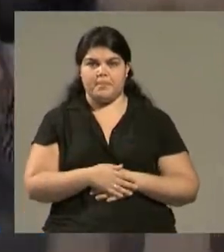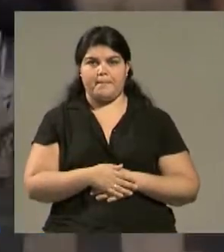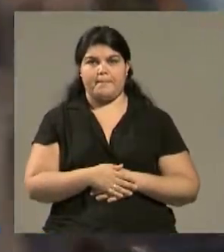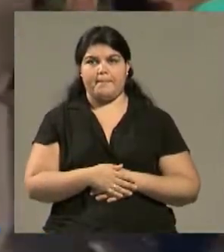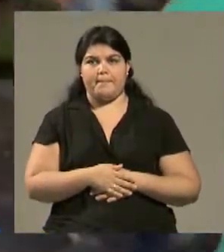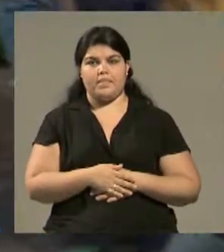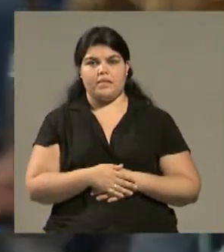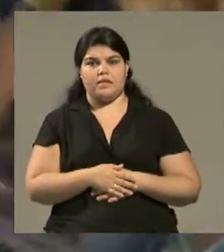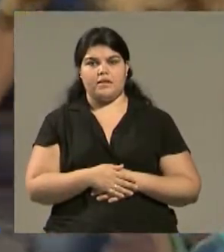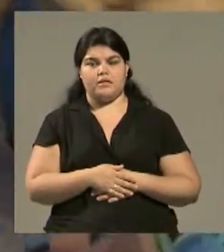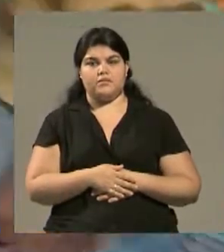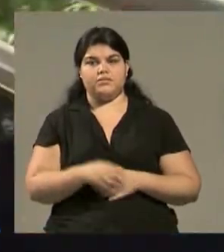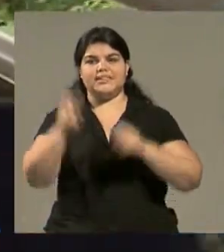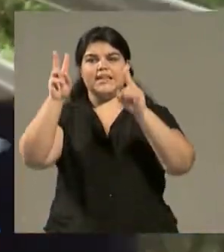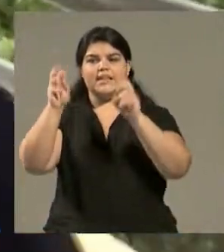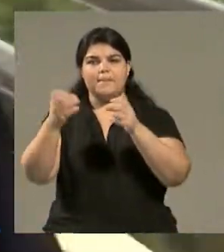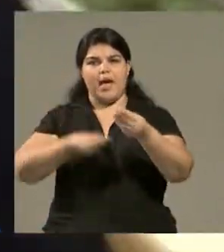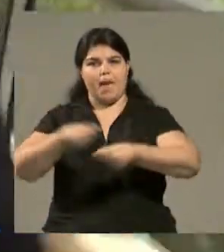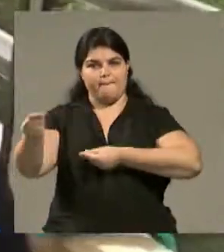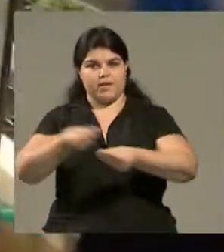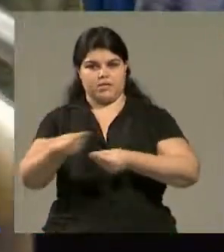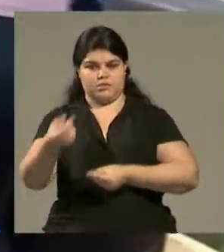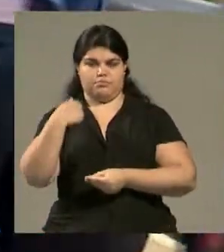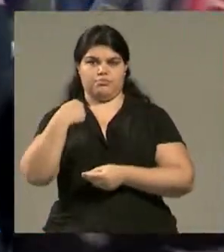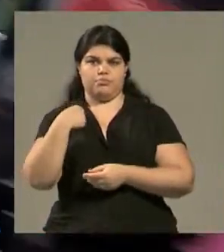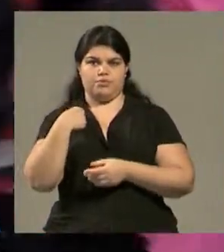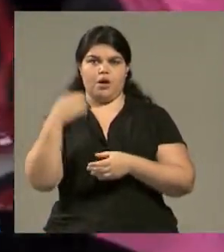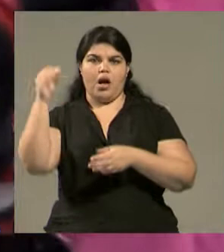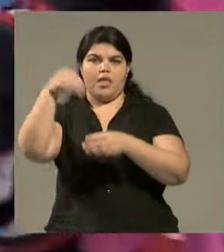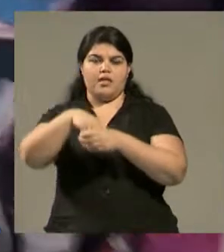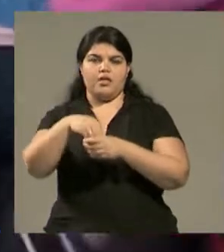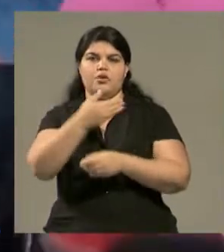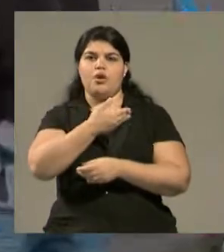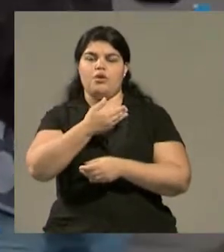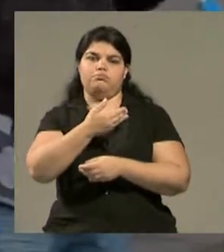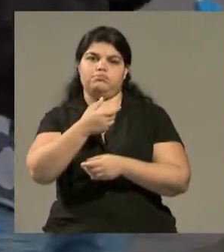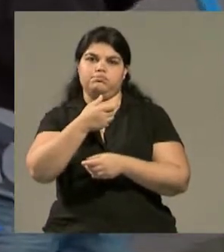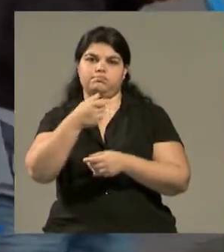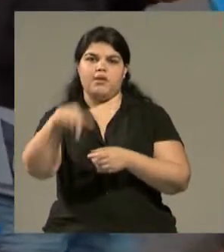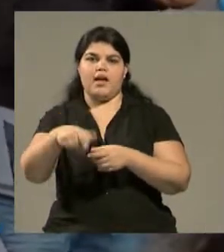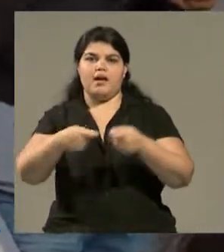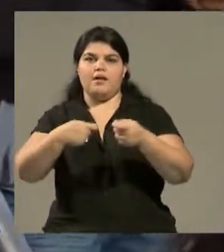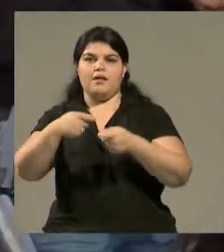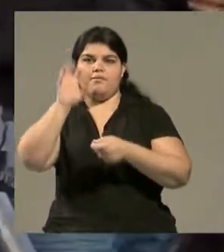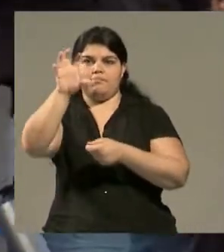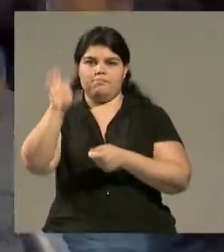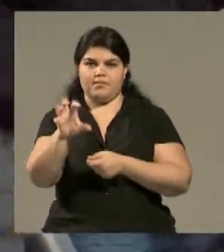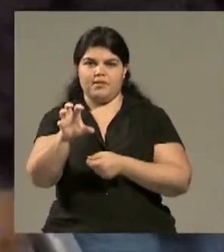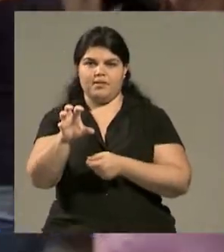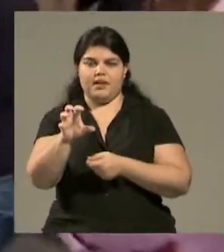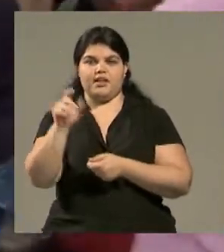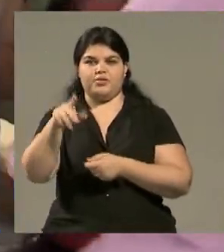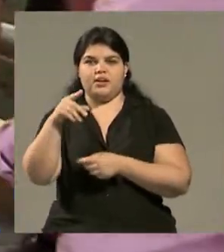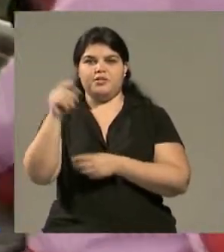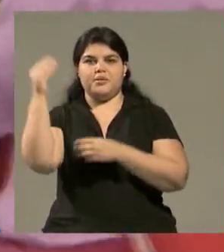menos en el tema de empresa, yo que estoy en un estado que es, digamos, el estado industrial de Venezuela, como lo es el estado